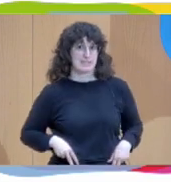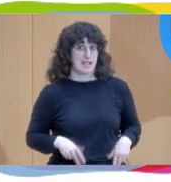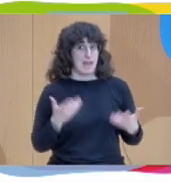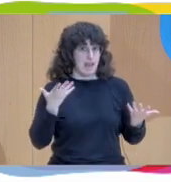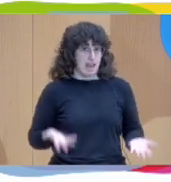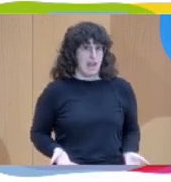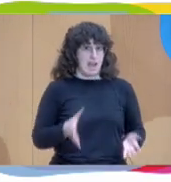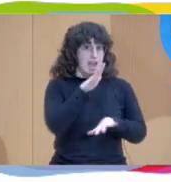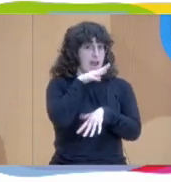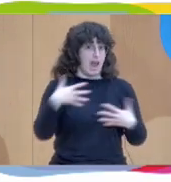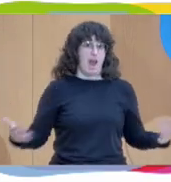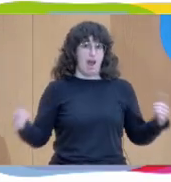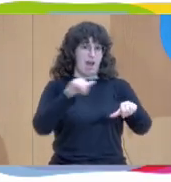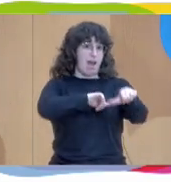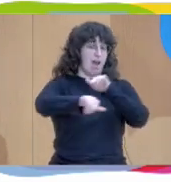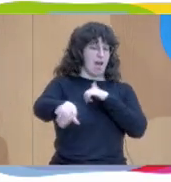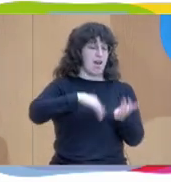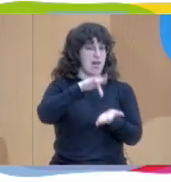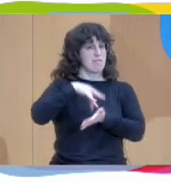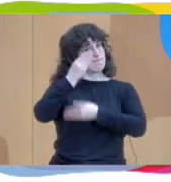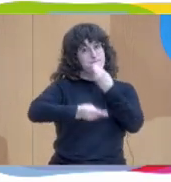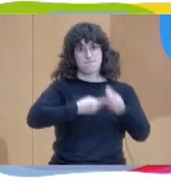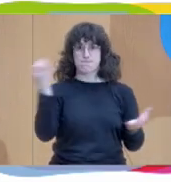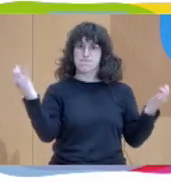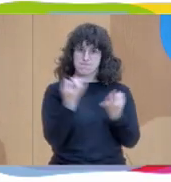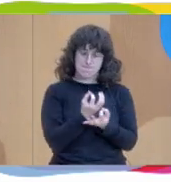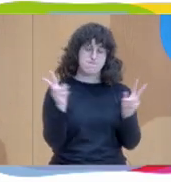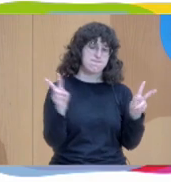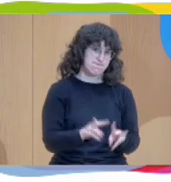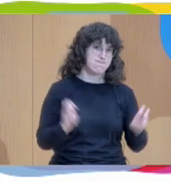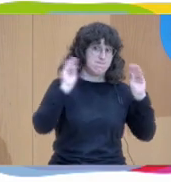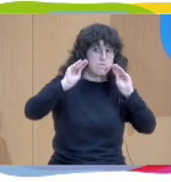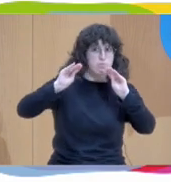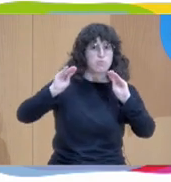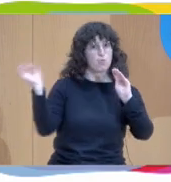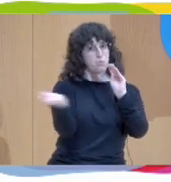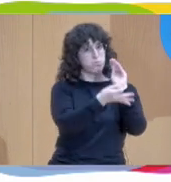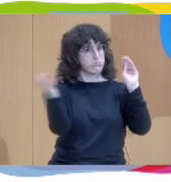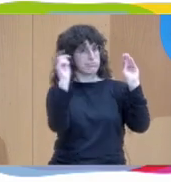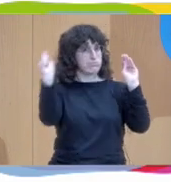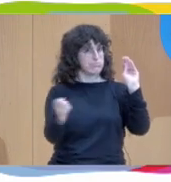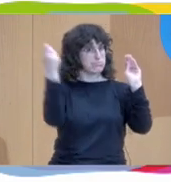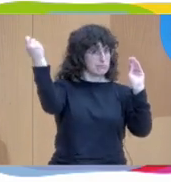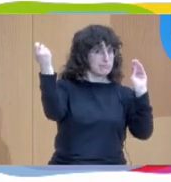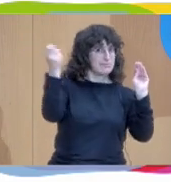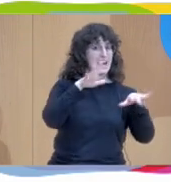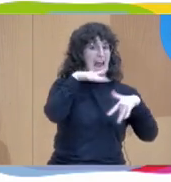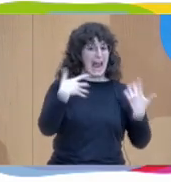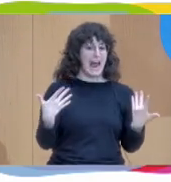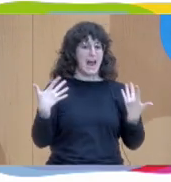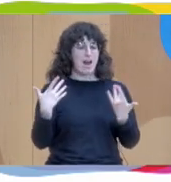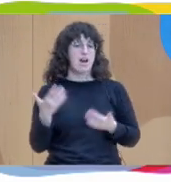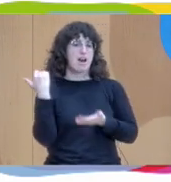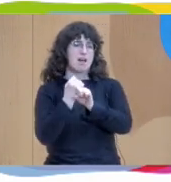eh la formación ha sido un éxito y trabajamos ya en la continuación de este proyecto que nos permita escalarla y